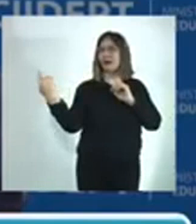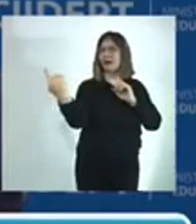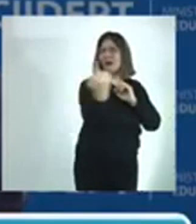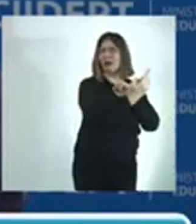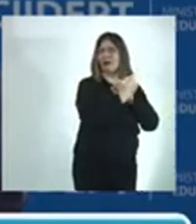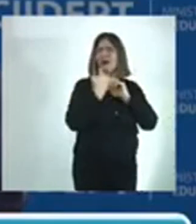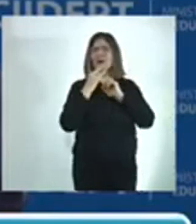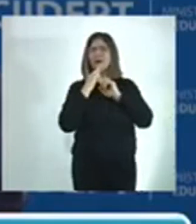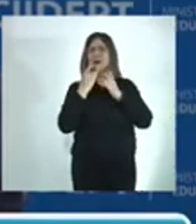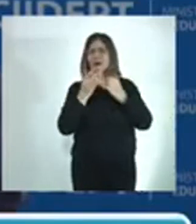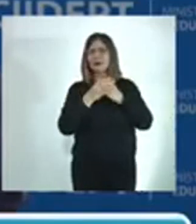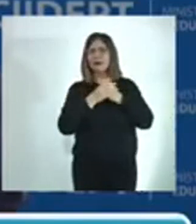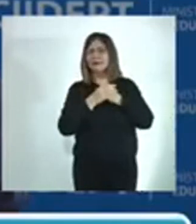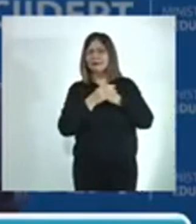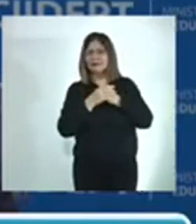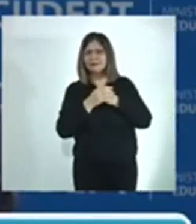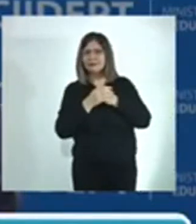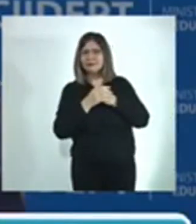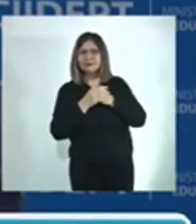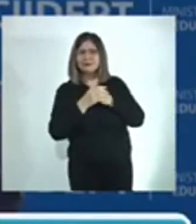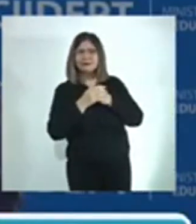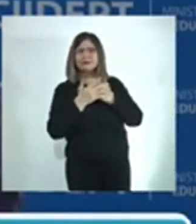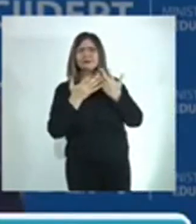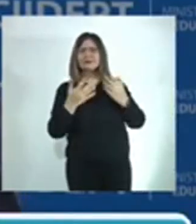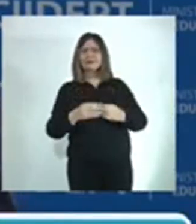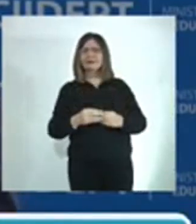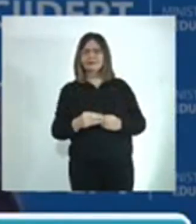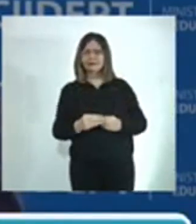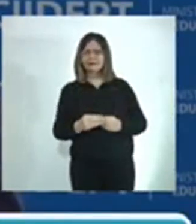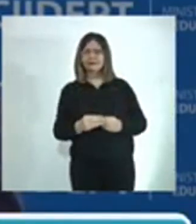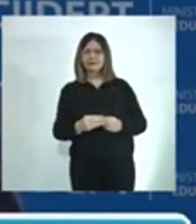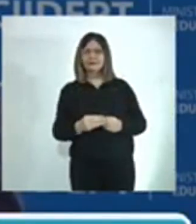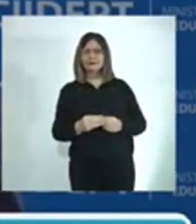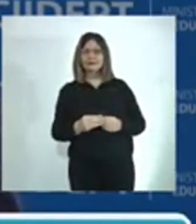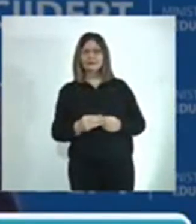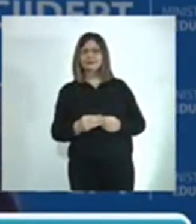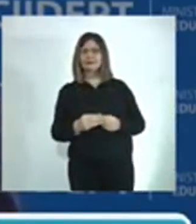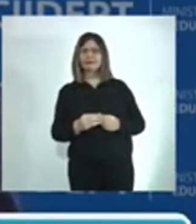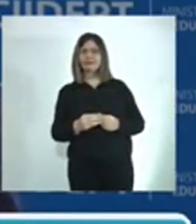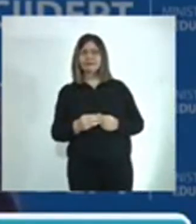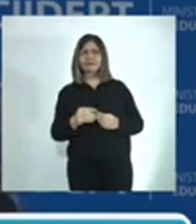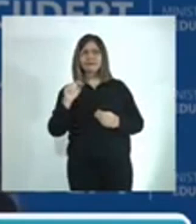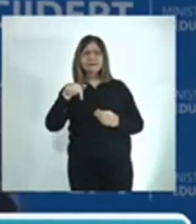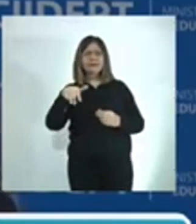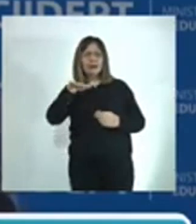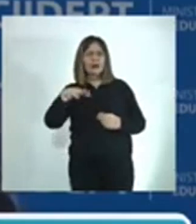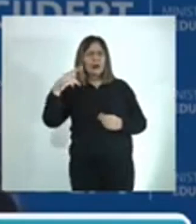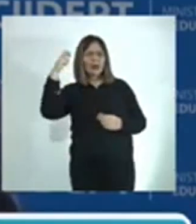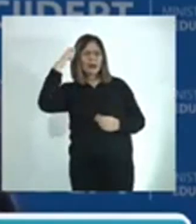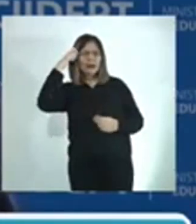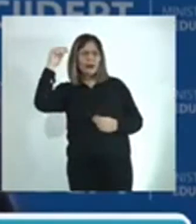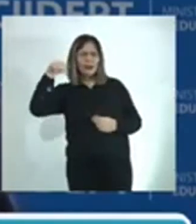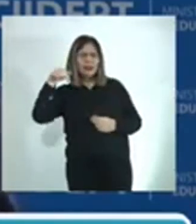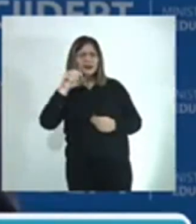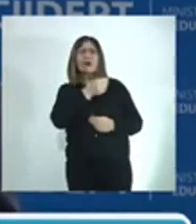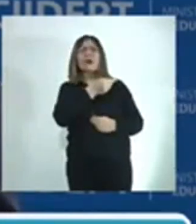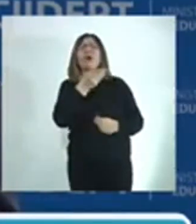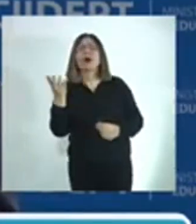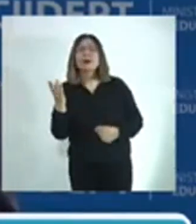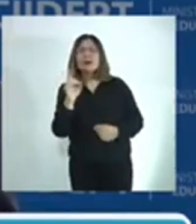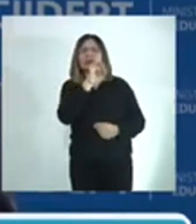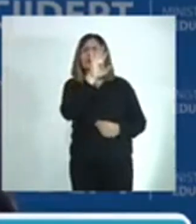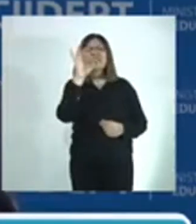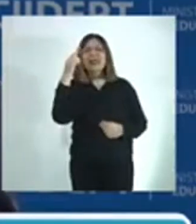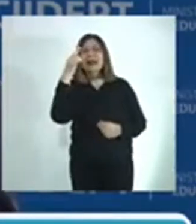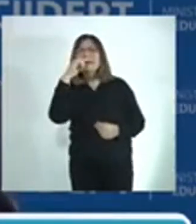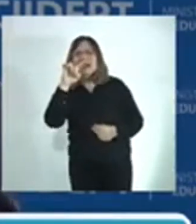sido. El futuro está pasando ahora. Es decir, lo que nosotros estamos haciendo ahora es este congreso. Los más de 100.000 docentes, que hay que